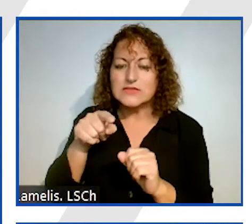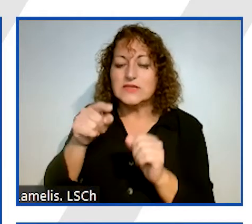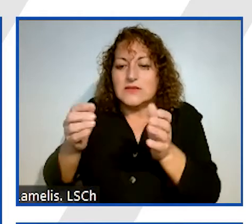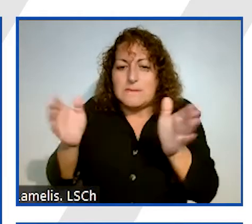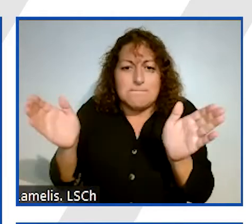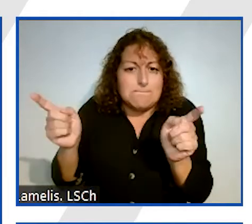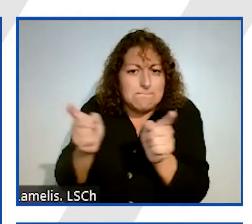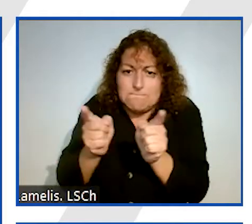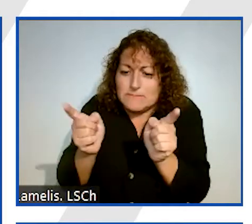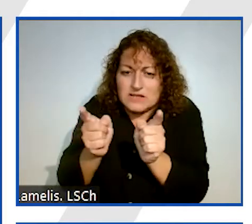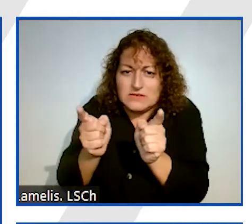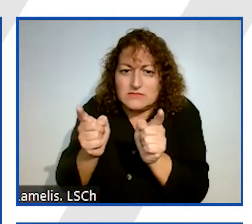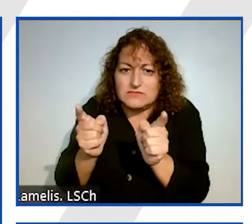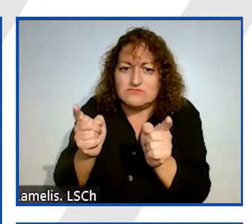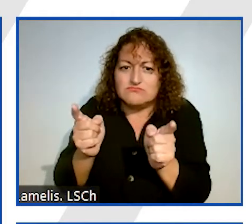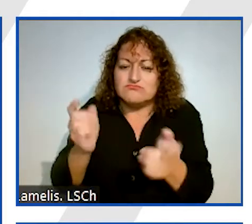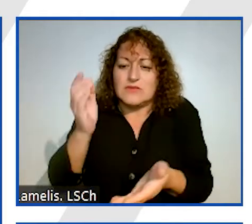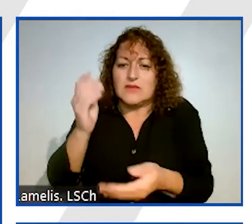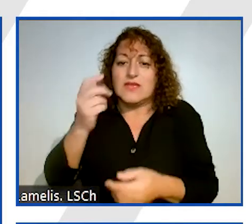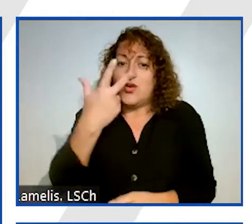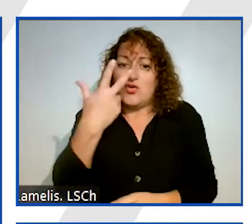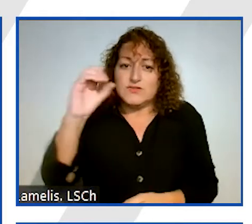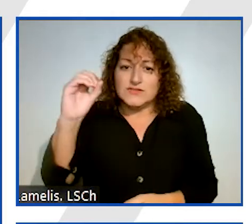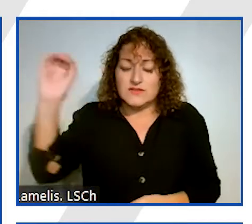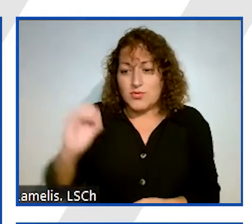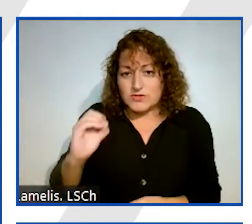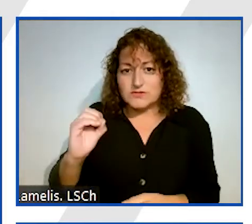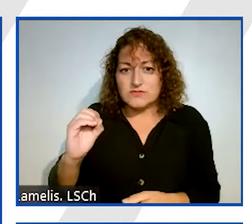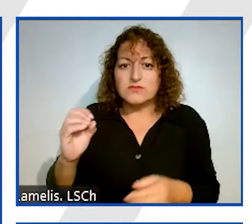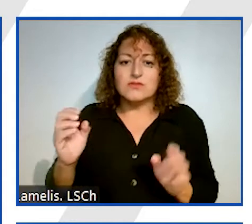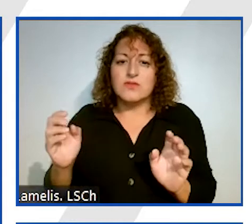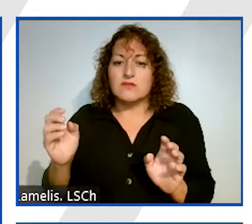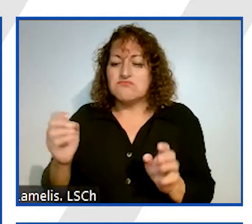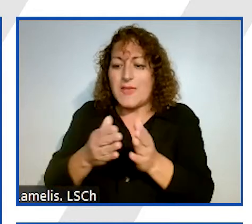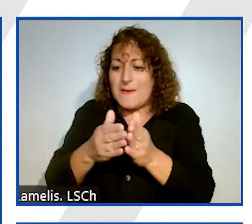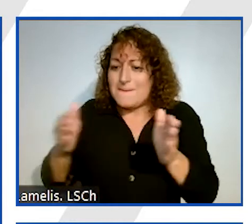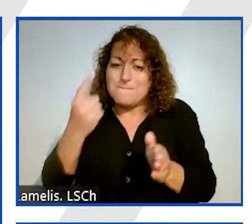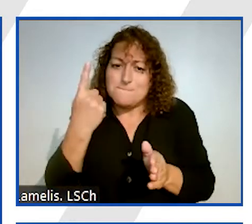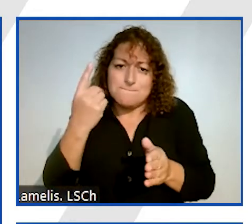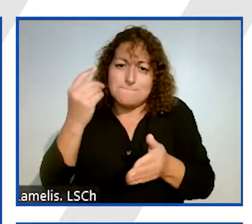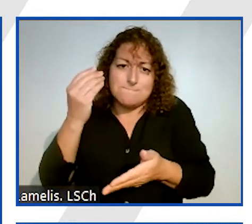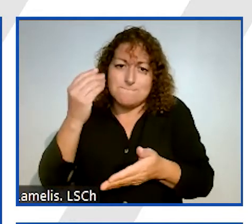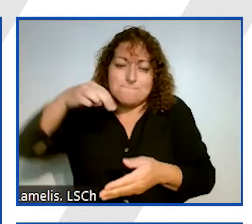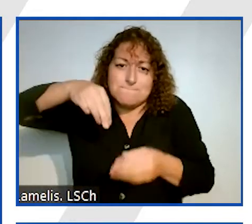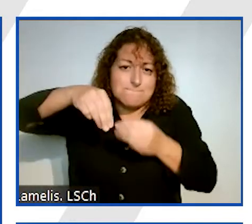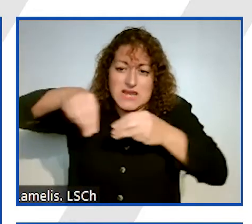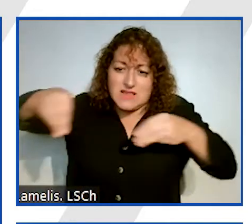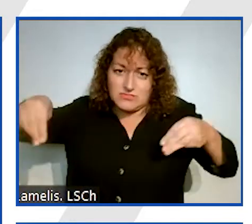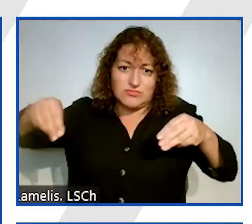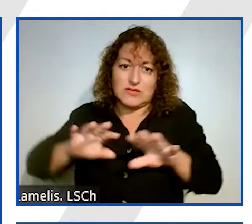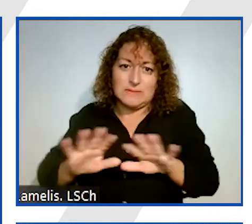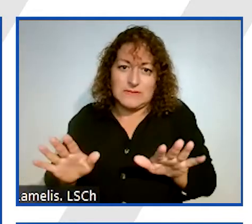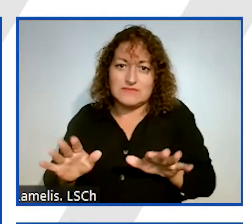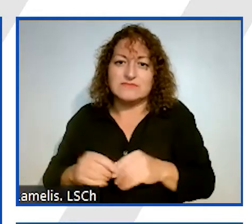pequeño tamaño, nos llegan, el 80% de las especies nos llega más allá del metro. Son de colores oscuros porque básicamente